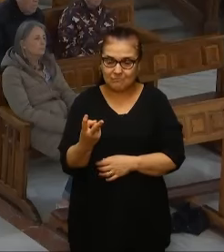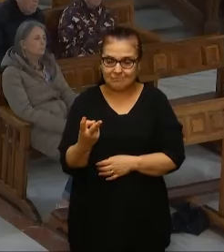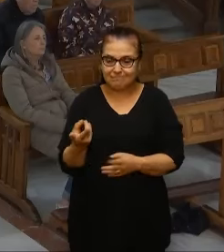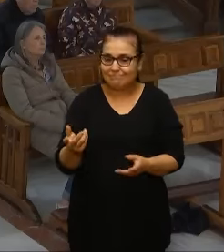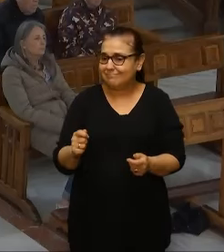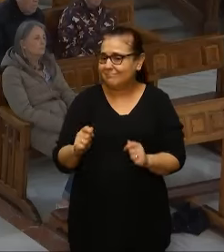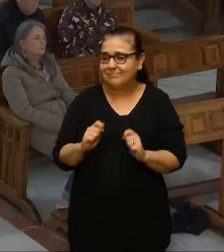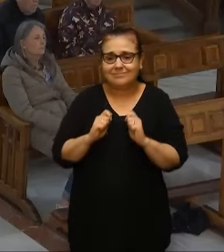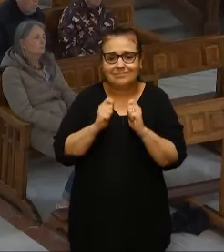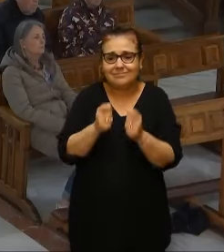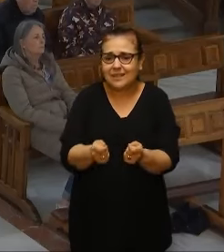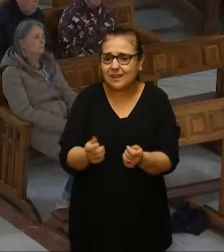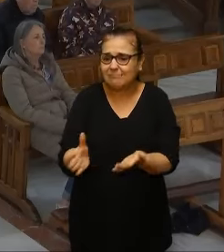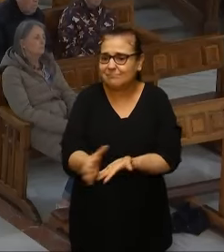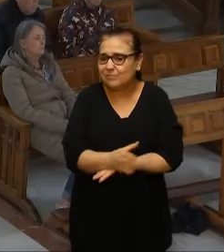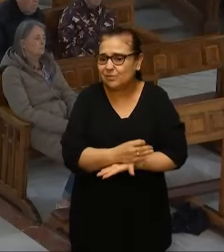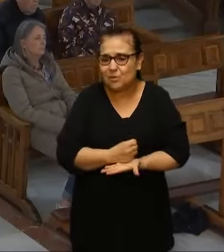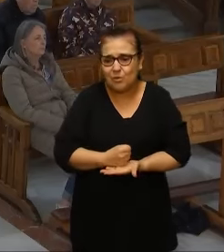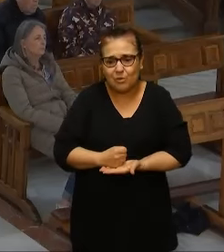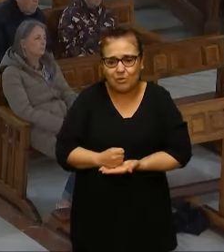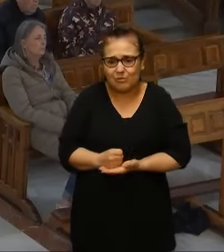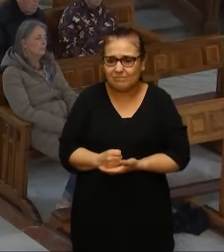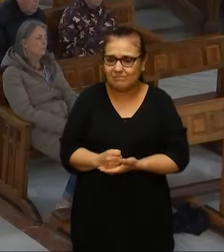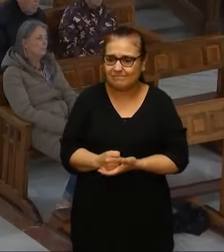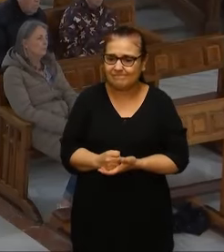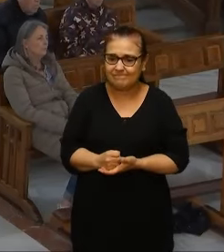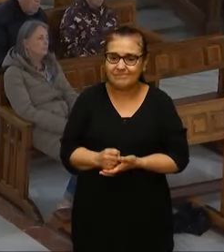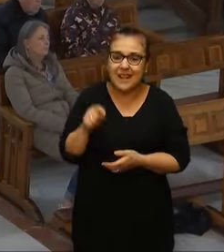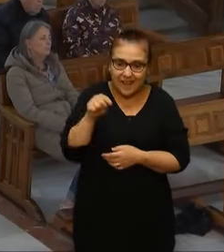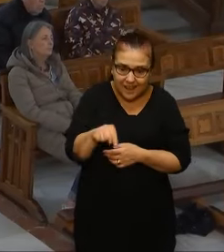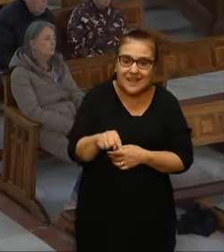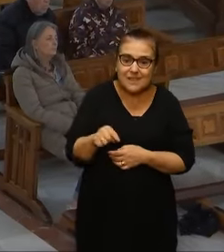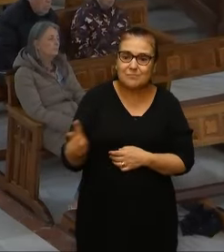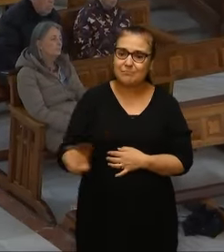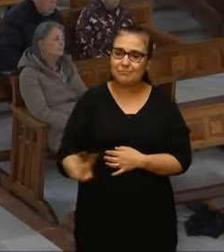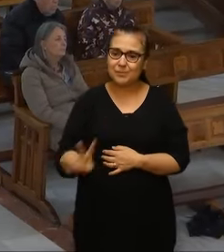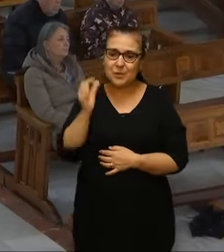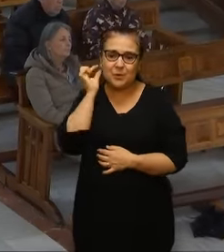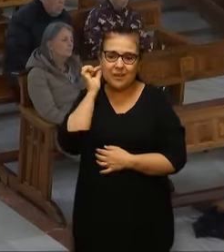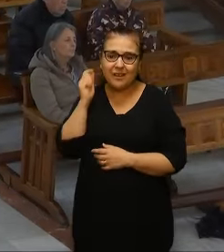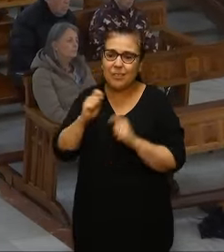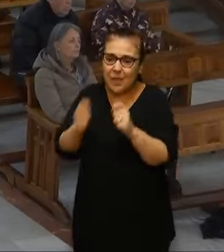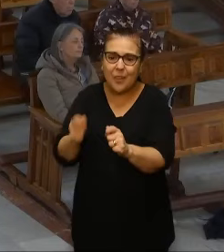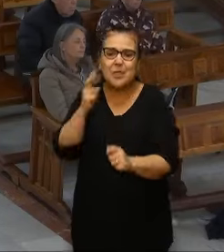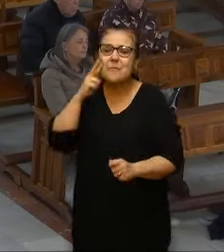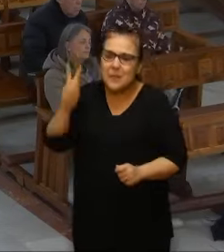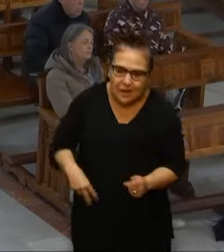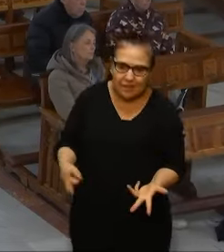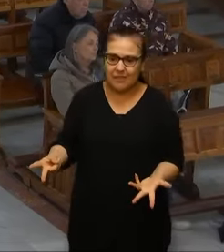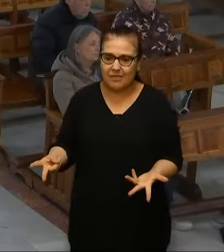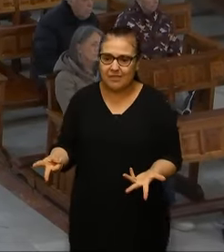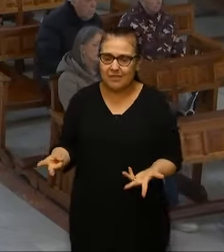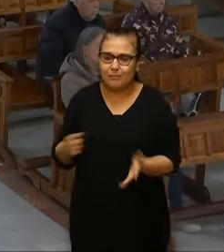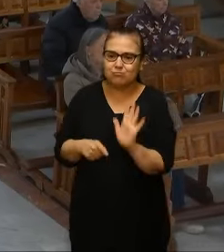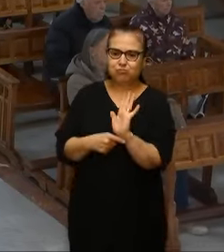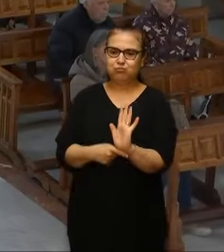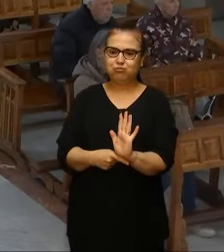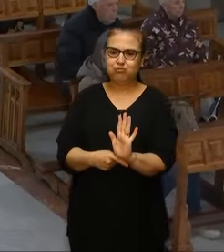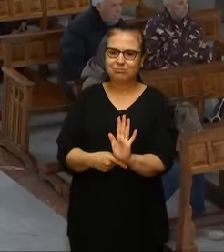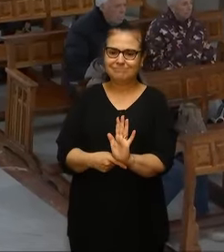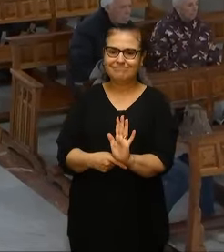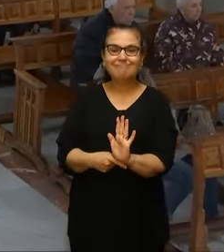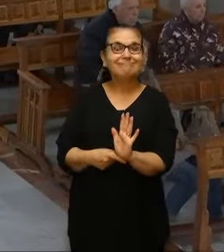realidad todo porque era todo lo que tenía, ella fue la que verdaderamente se presentó